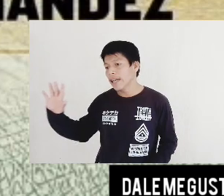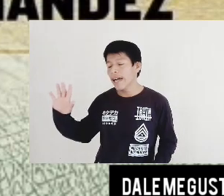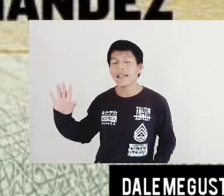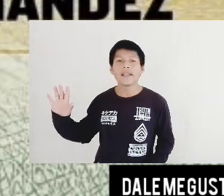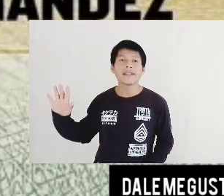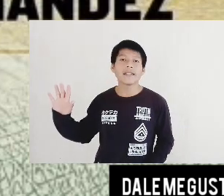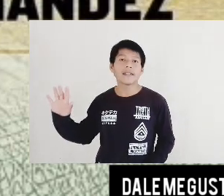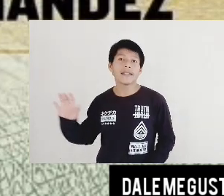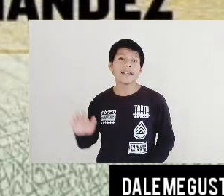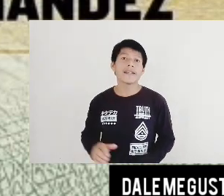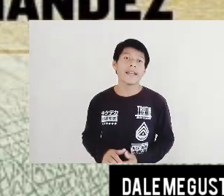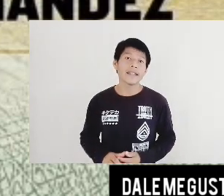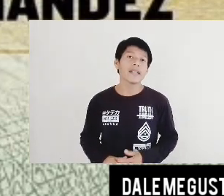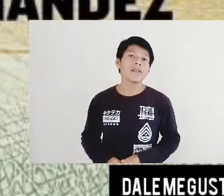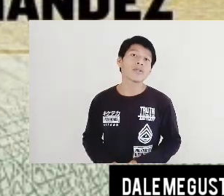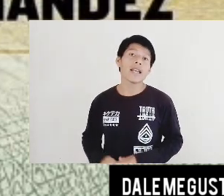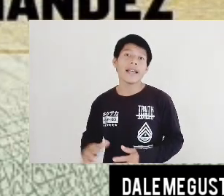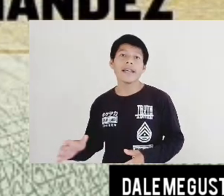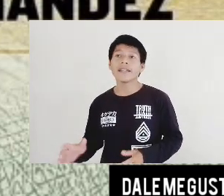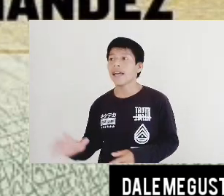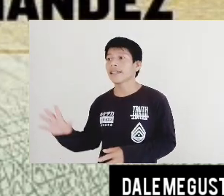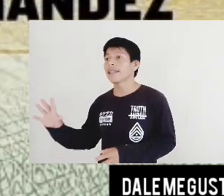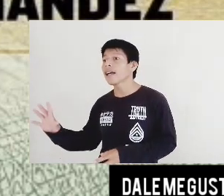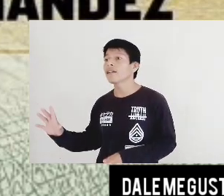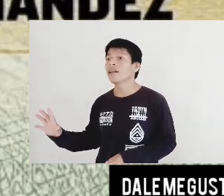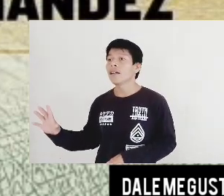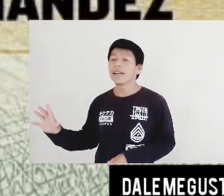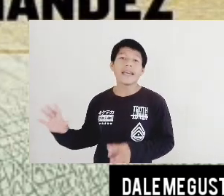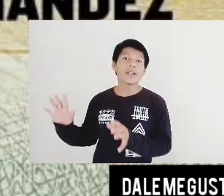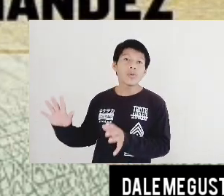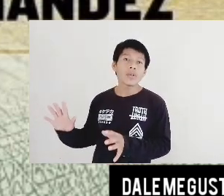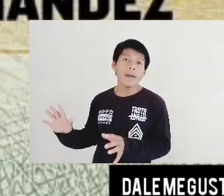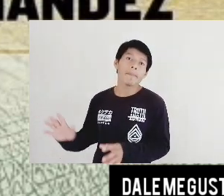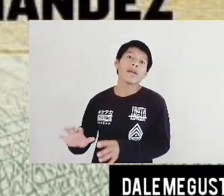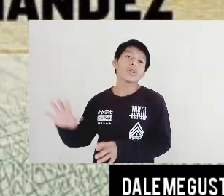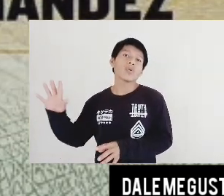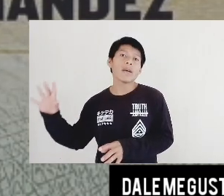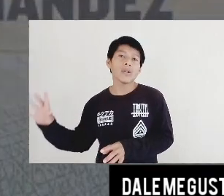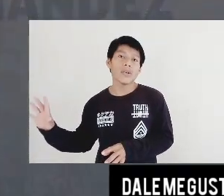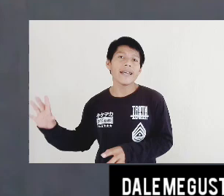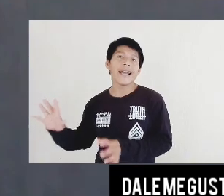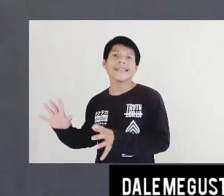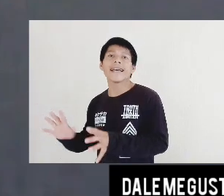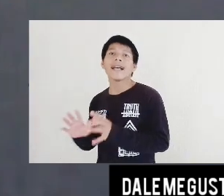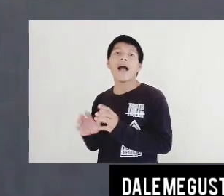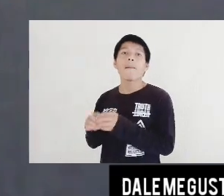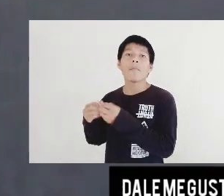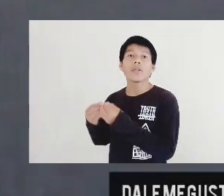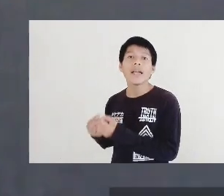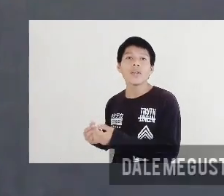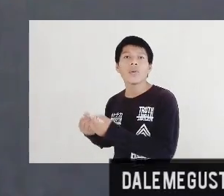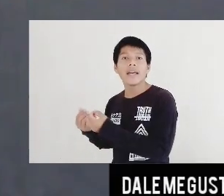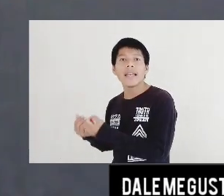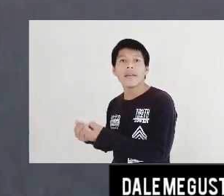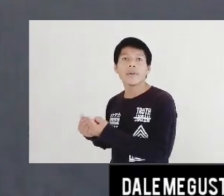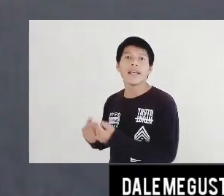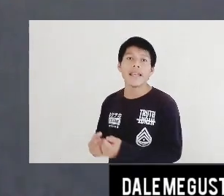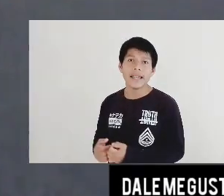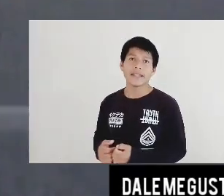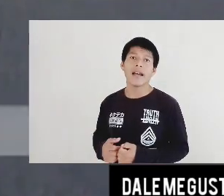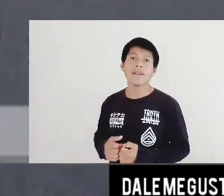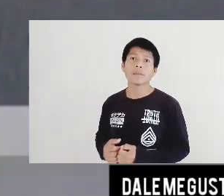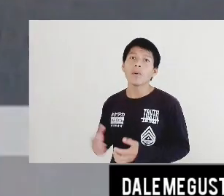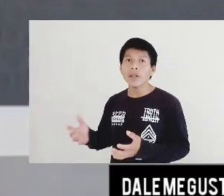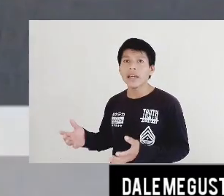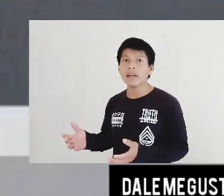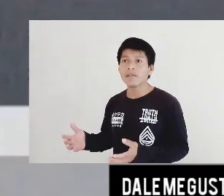y analistas de izquierda y derecha. Los de la derecha están en duda, pero en su mayoría están apoyando el libro de